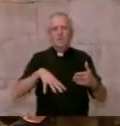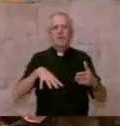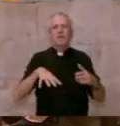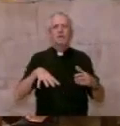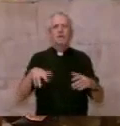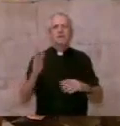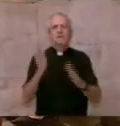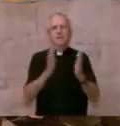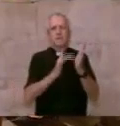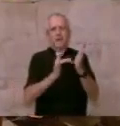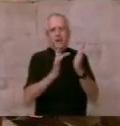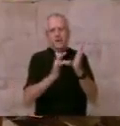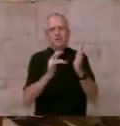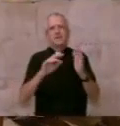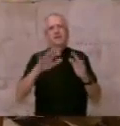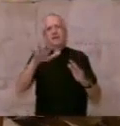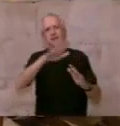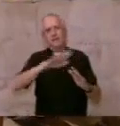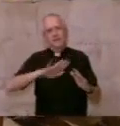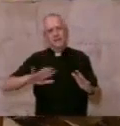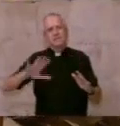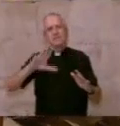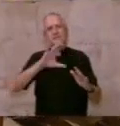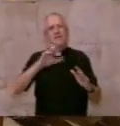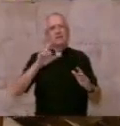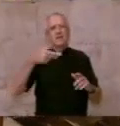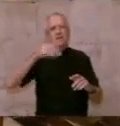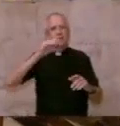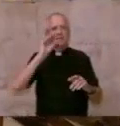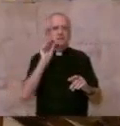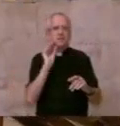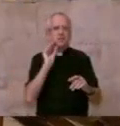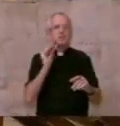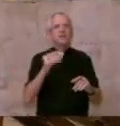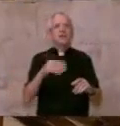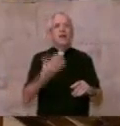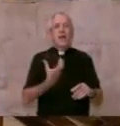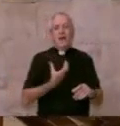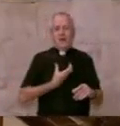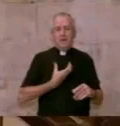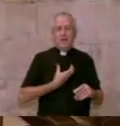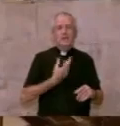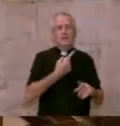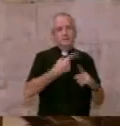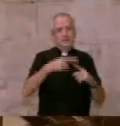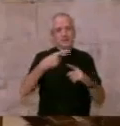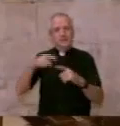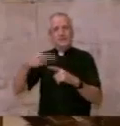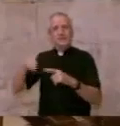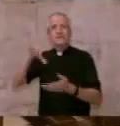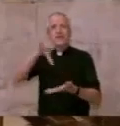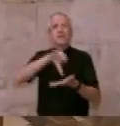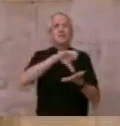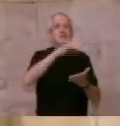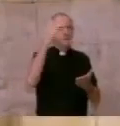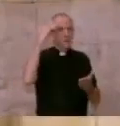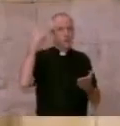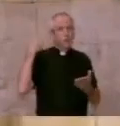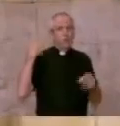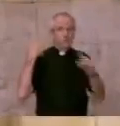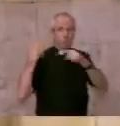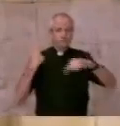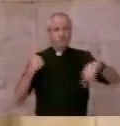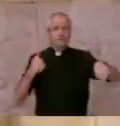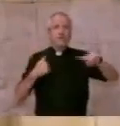diputados de la província de Castelló, parte de Cataluña y de la parte de Castellón, alcaldes de moltes presidentes de los consejos